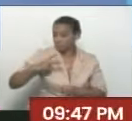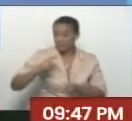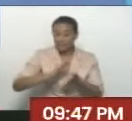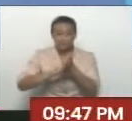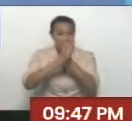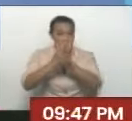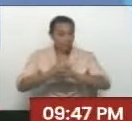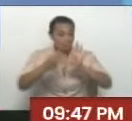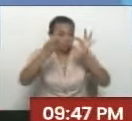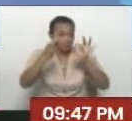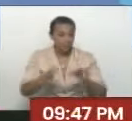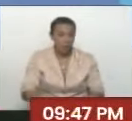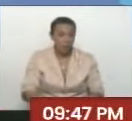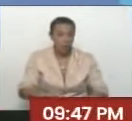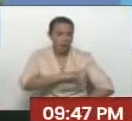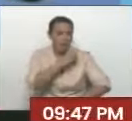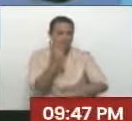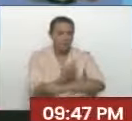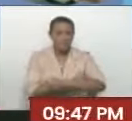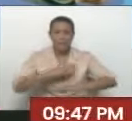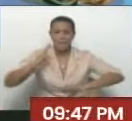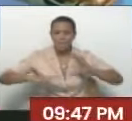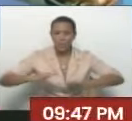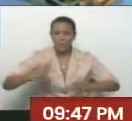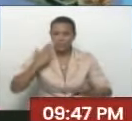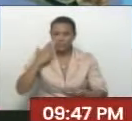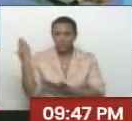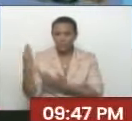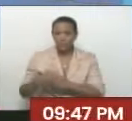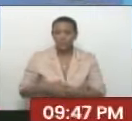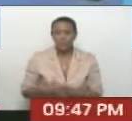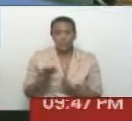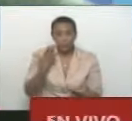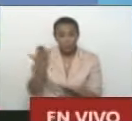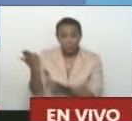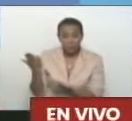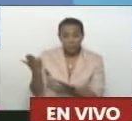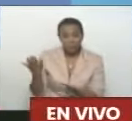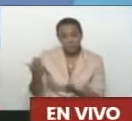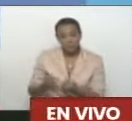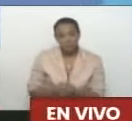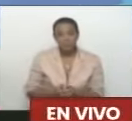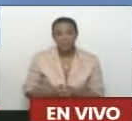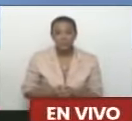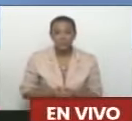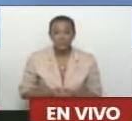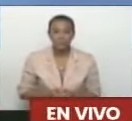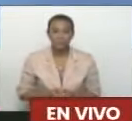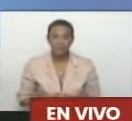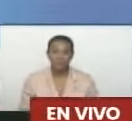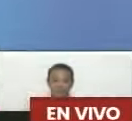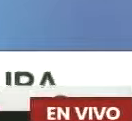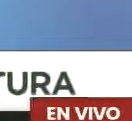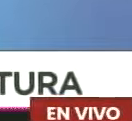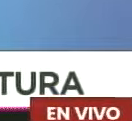volando, con la fuerza del tambor, Herencia Mujer Tambor, adelante.